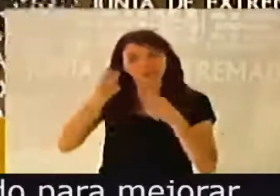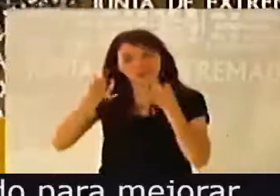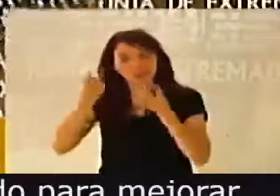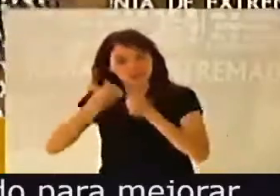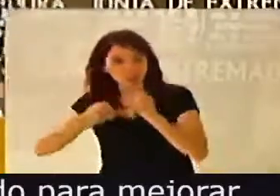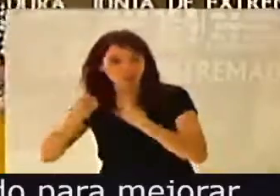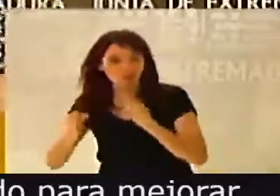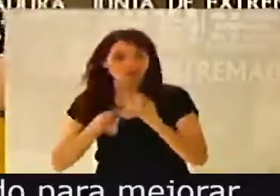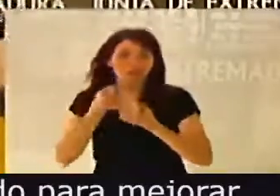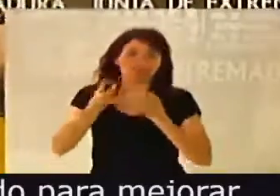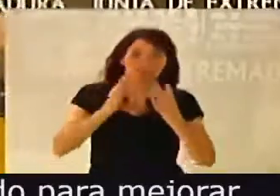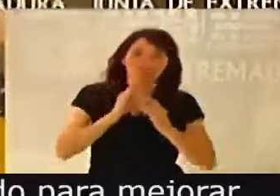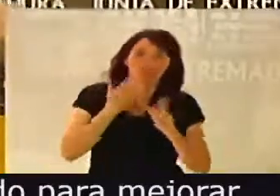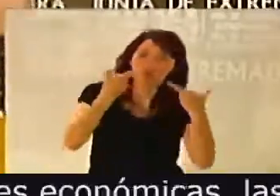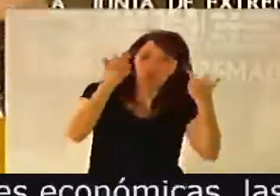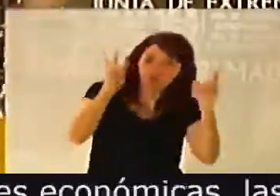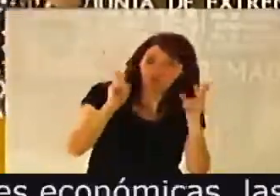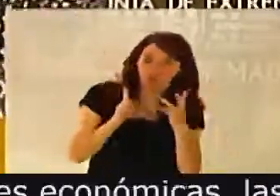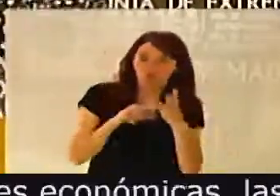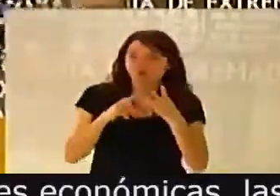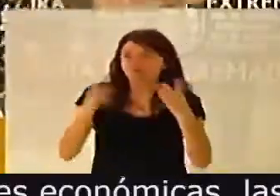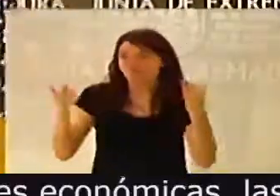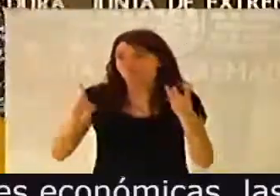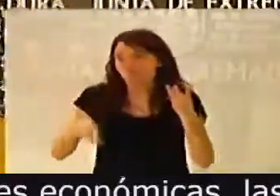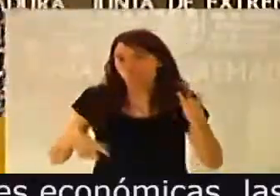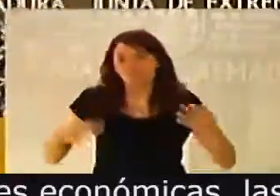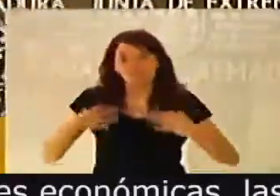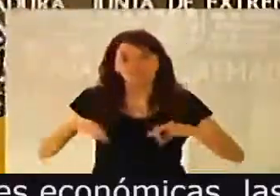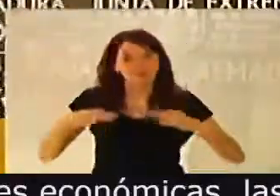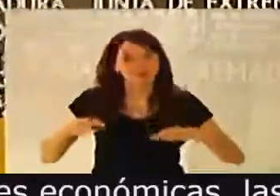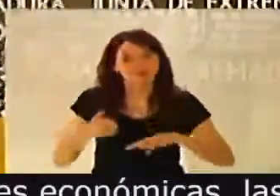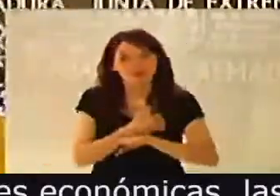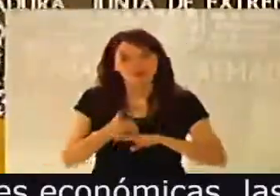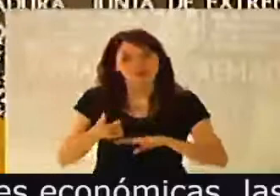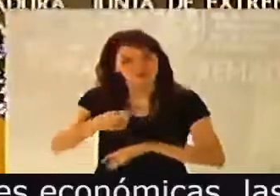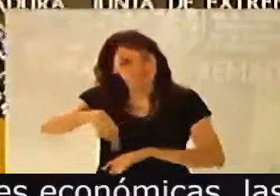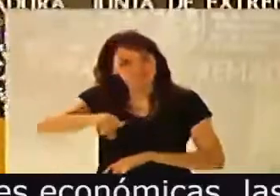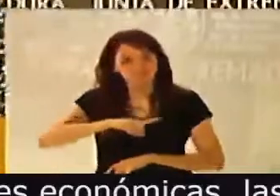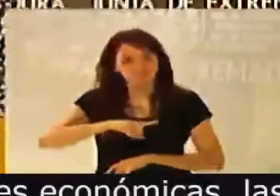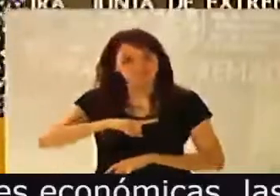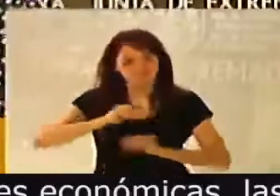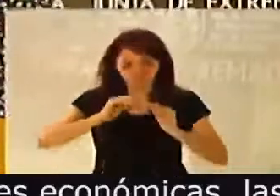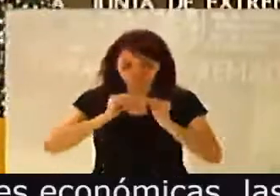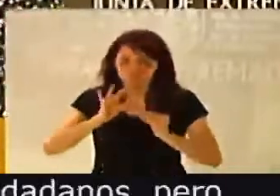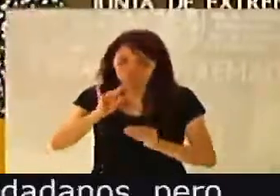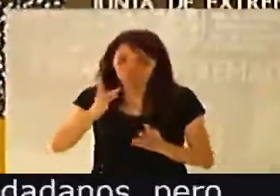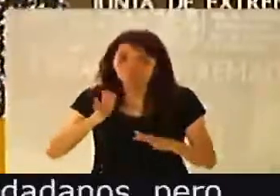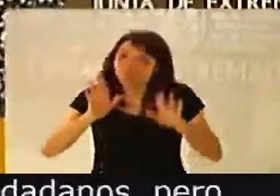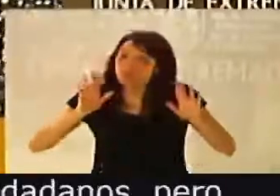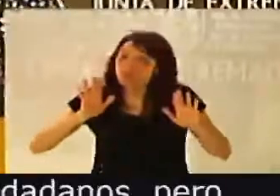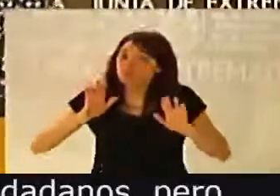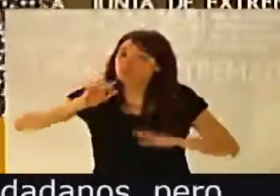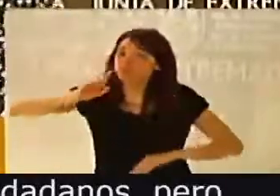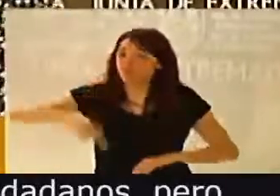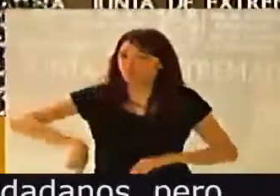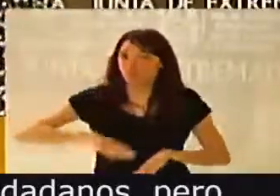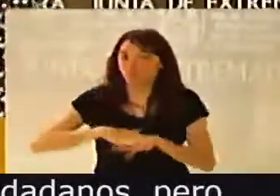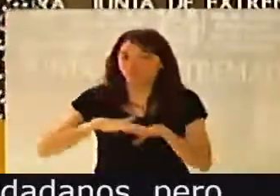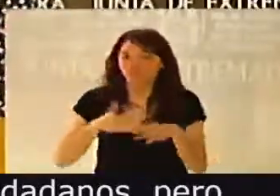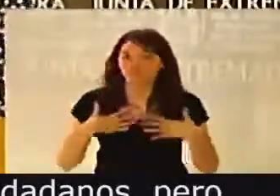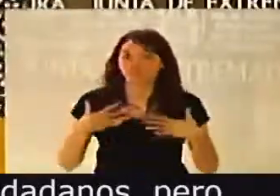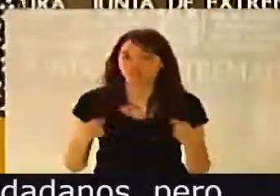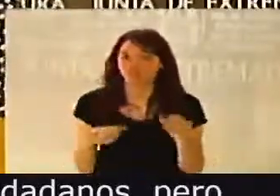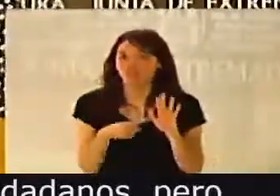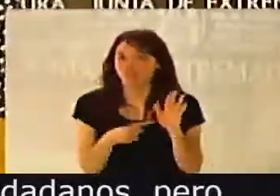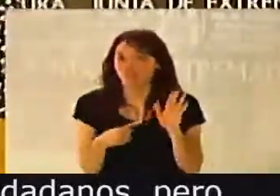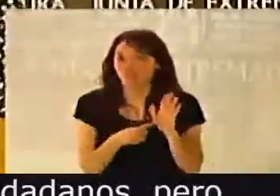las actividades recreativas, la normalidad de los ciudadanos, pero atendiendo siempre a lo que marque el Ministerio de Sanidad y a lo que